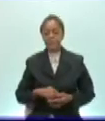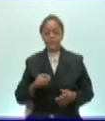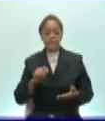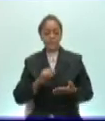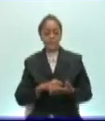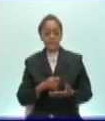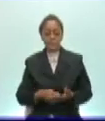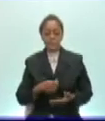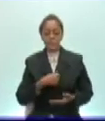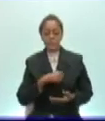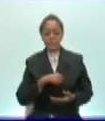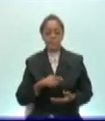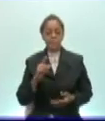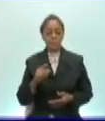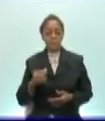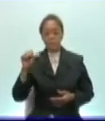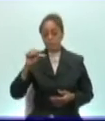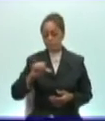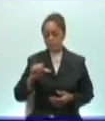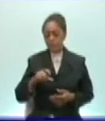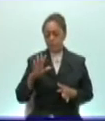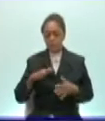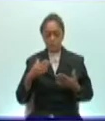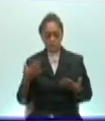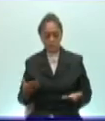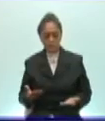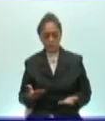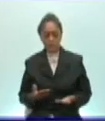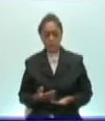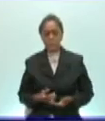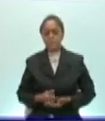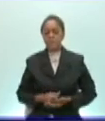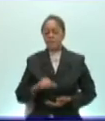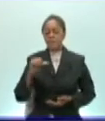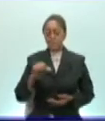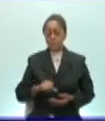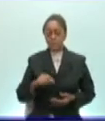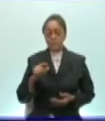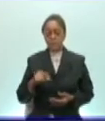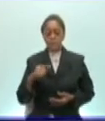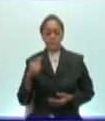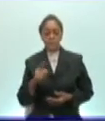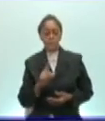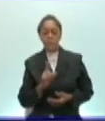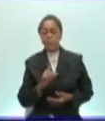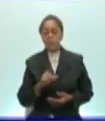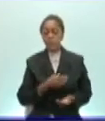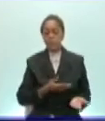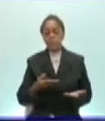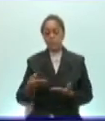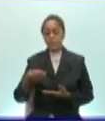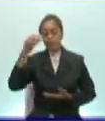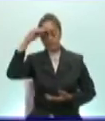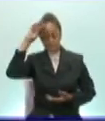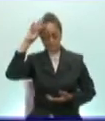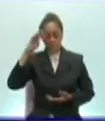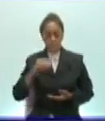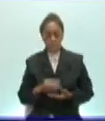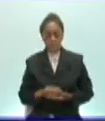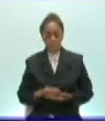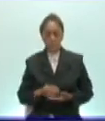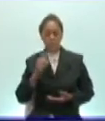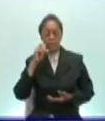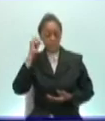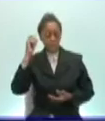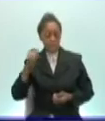firmando a España. Pero lo peor de todo no es eso, lo peor de todo es que ellos no invitan a los cubanos. Calixto